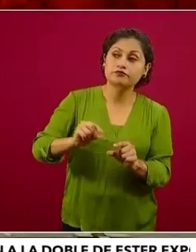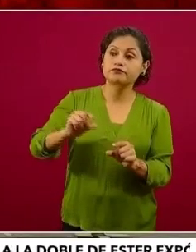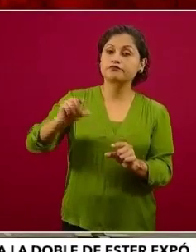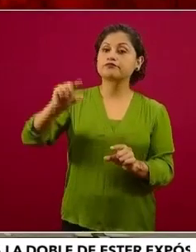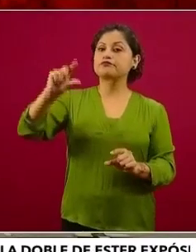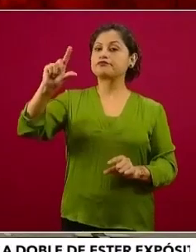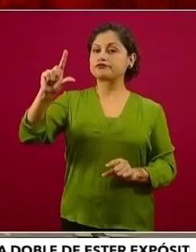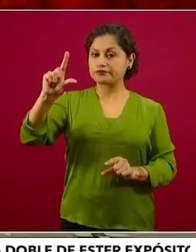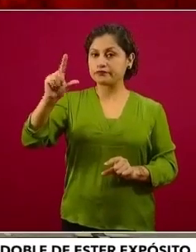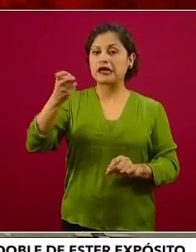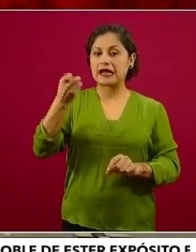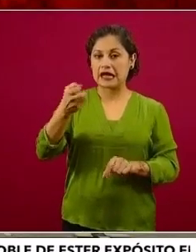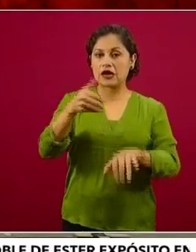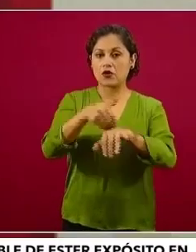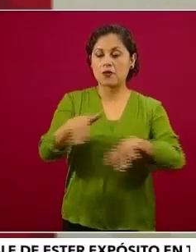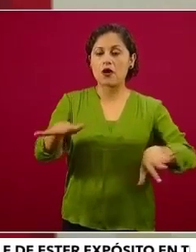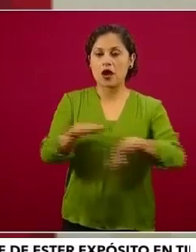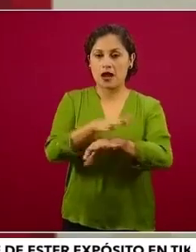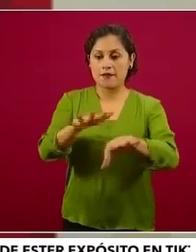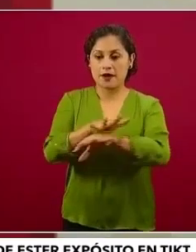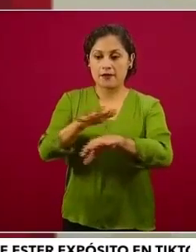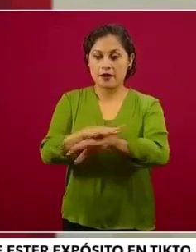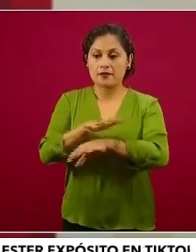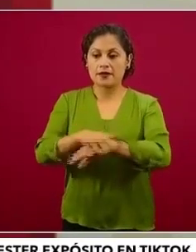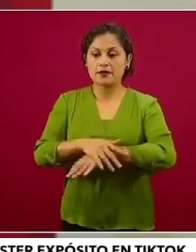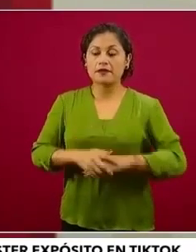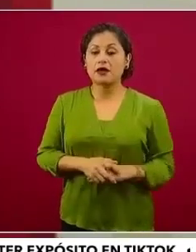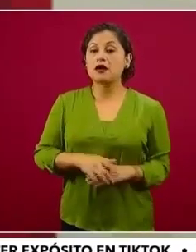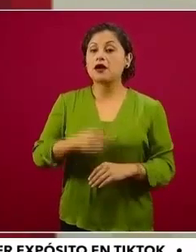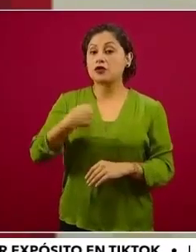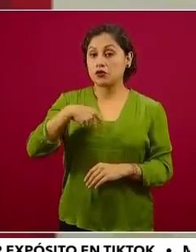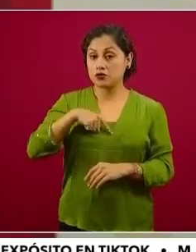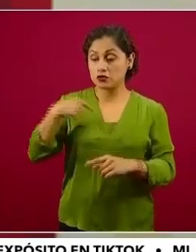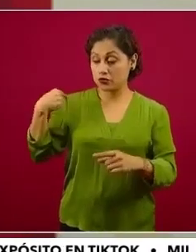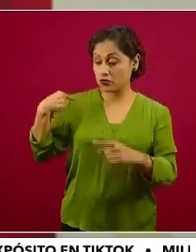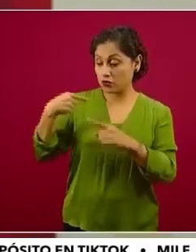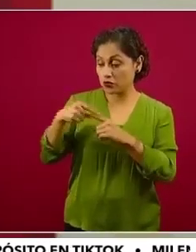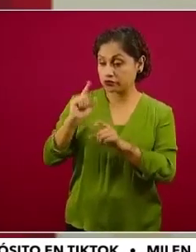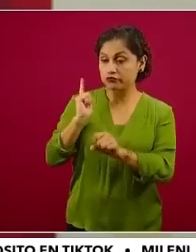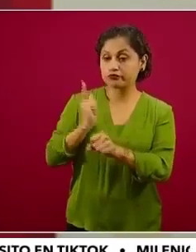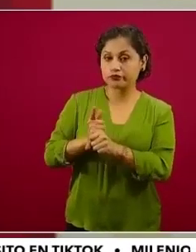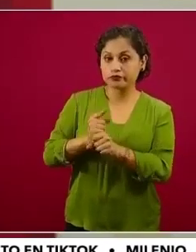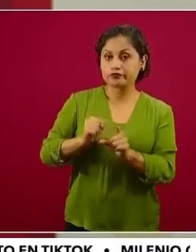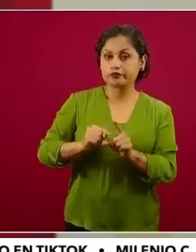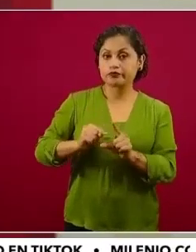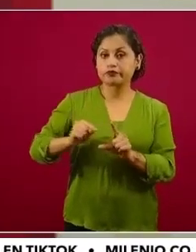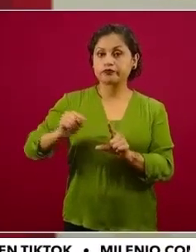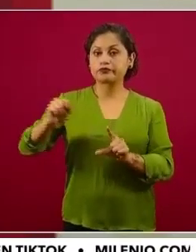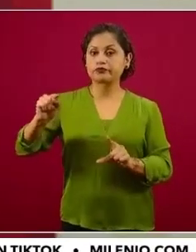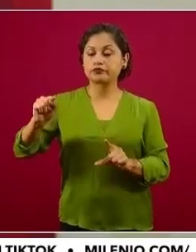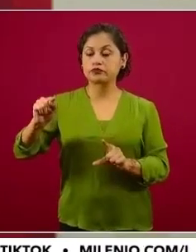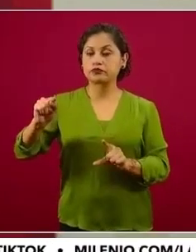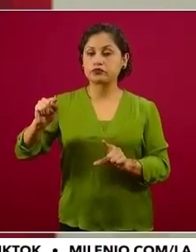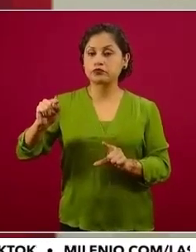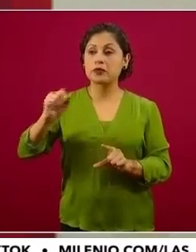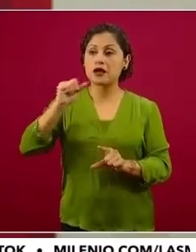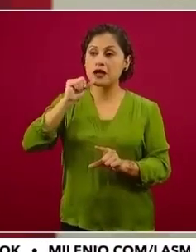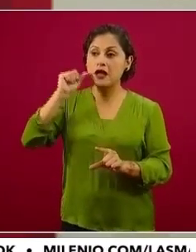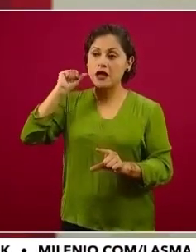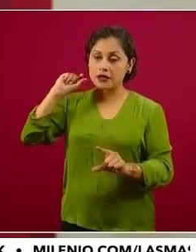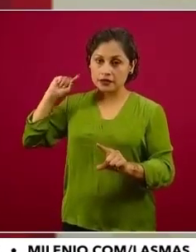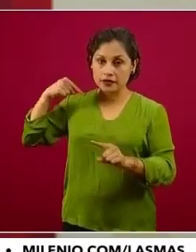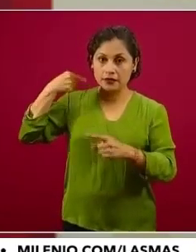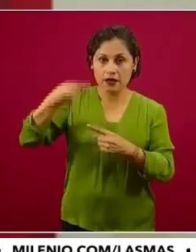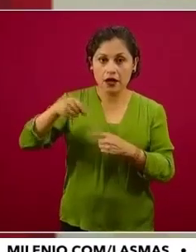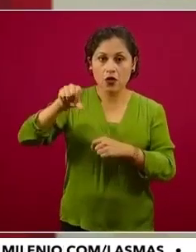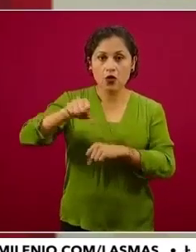de la curva. Vemos que ha ido creciendo y en este momento, al corte de ayer, o de hoy en la tarde más bien,